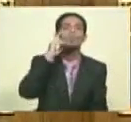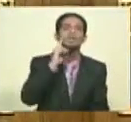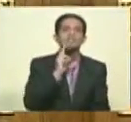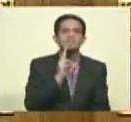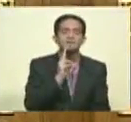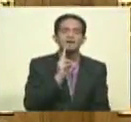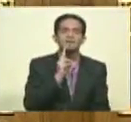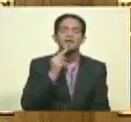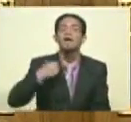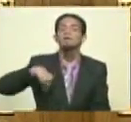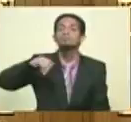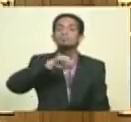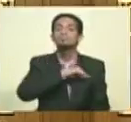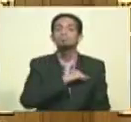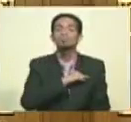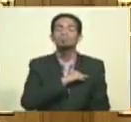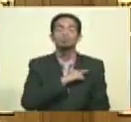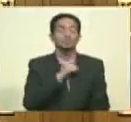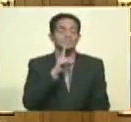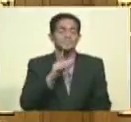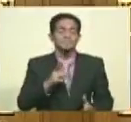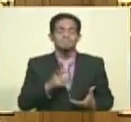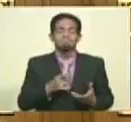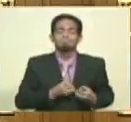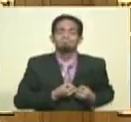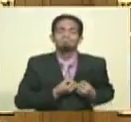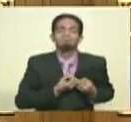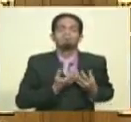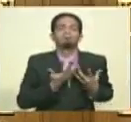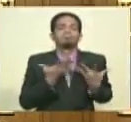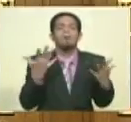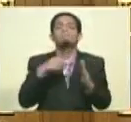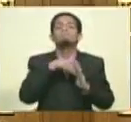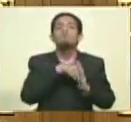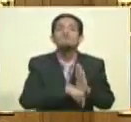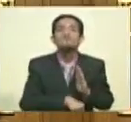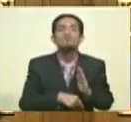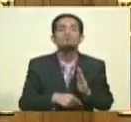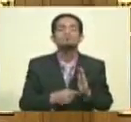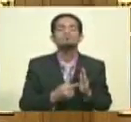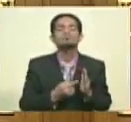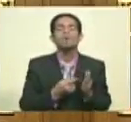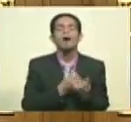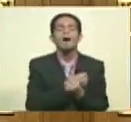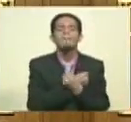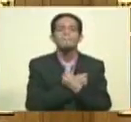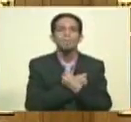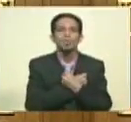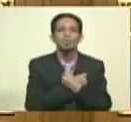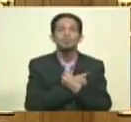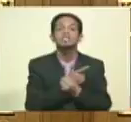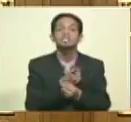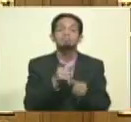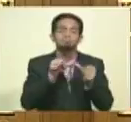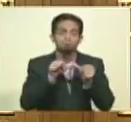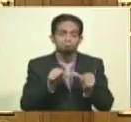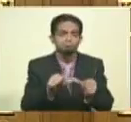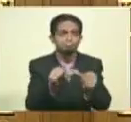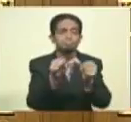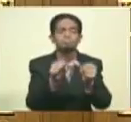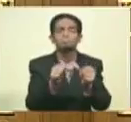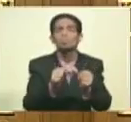nos animan profundos sentimientos de amor. Y seguiremos haciendo todo lo que